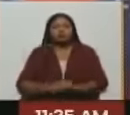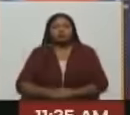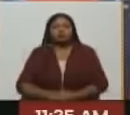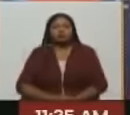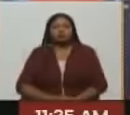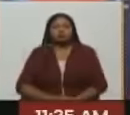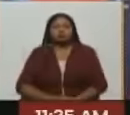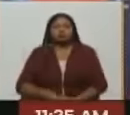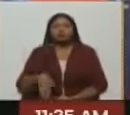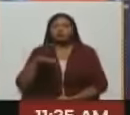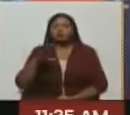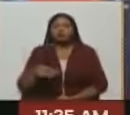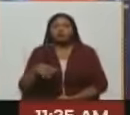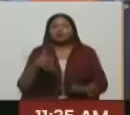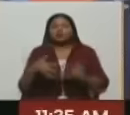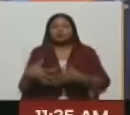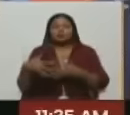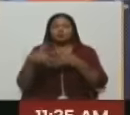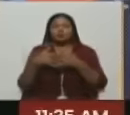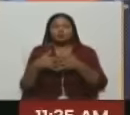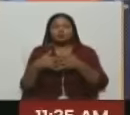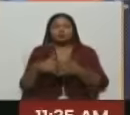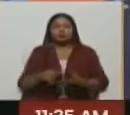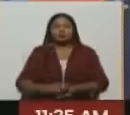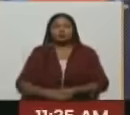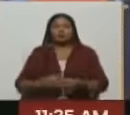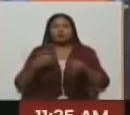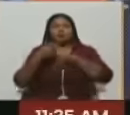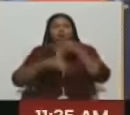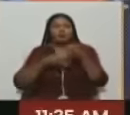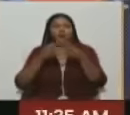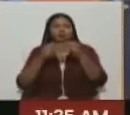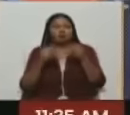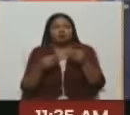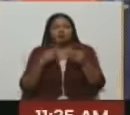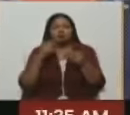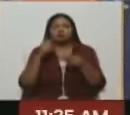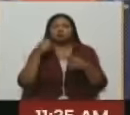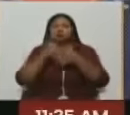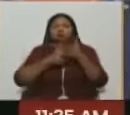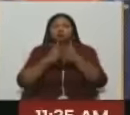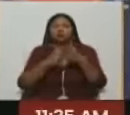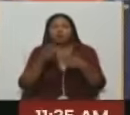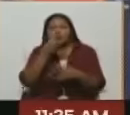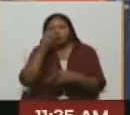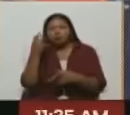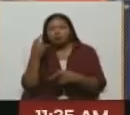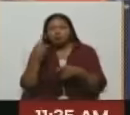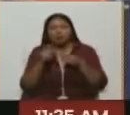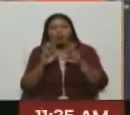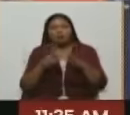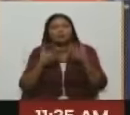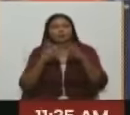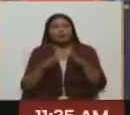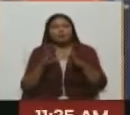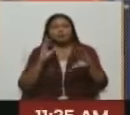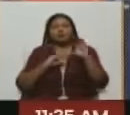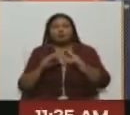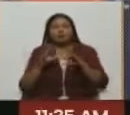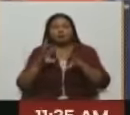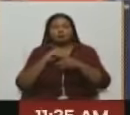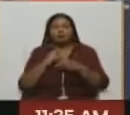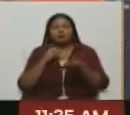¿Dónde está Estados Unidos? Que habla y habla y habla y habla de combatir la droga. Y permite que esos medios de comunicación